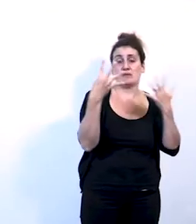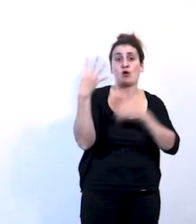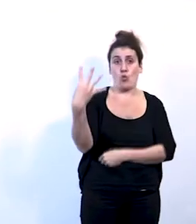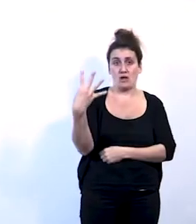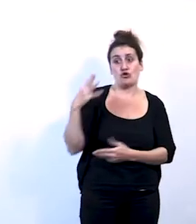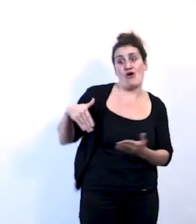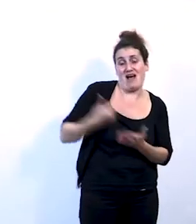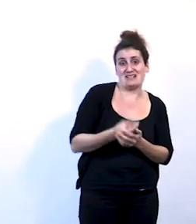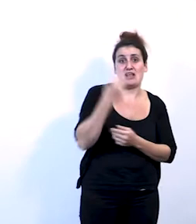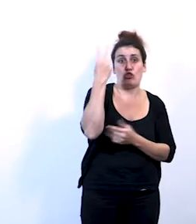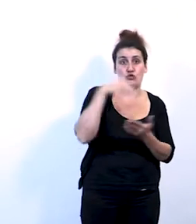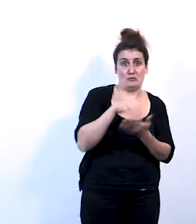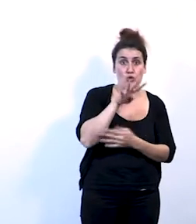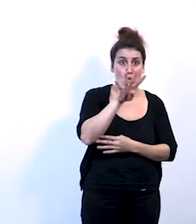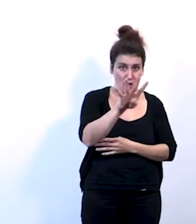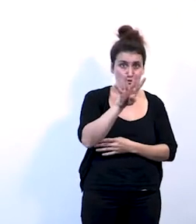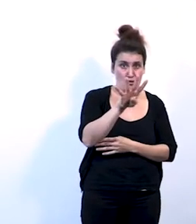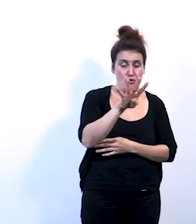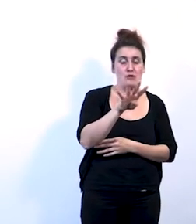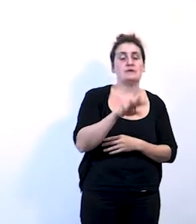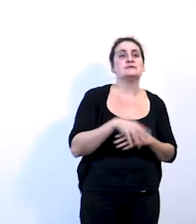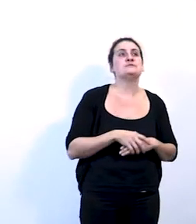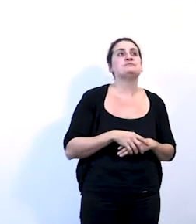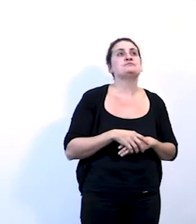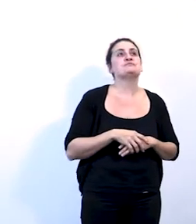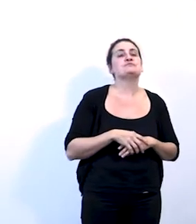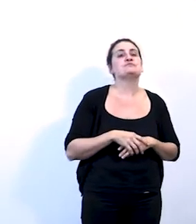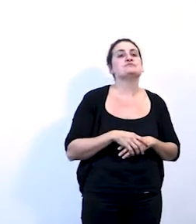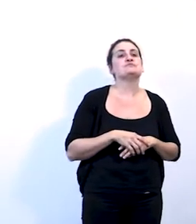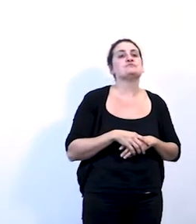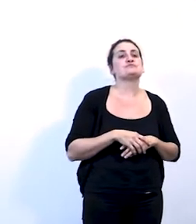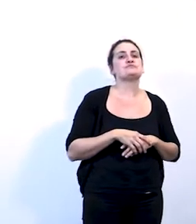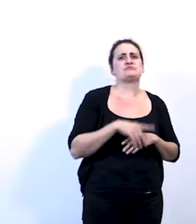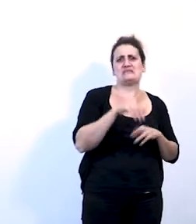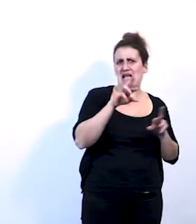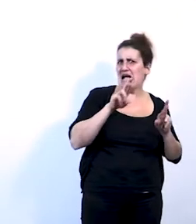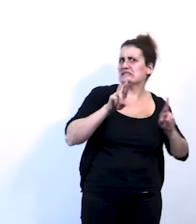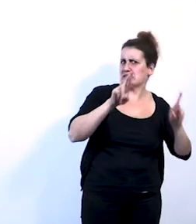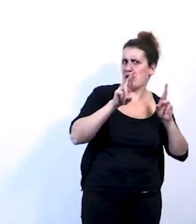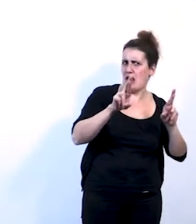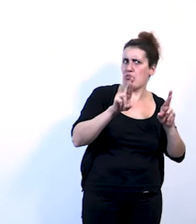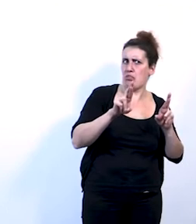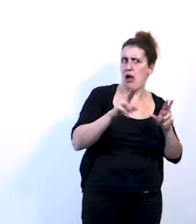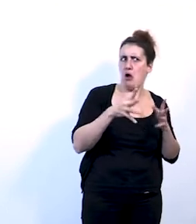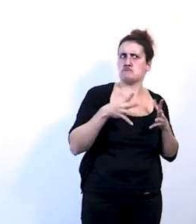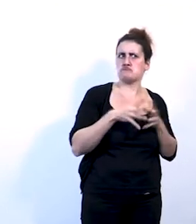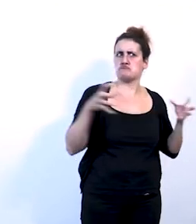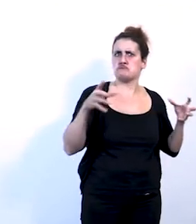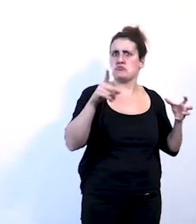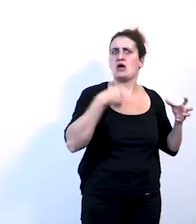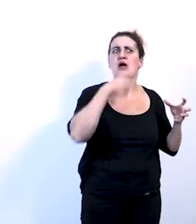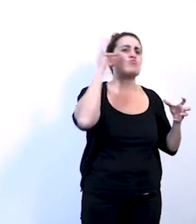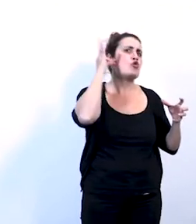a 2004 había unas esperanzas altas de que las mujeres